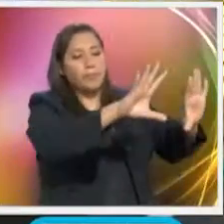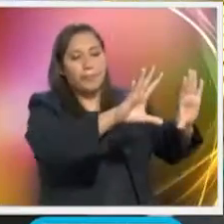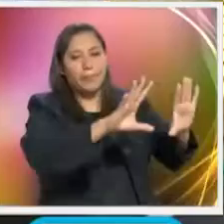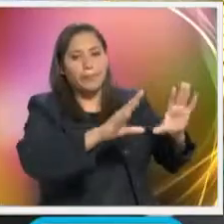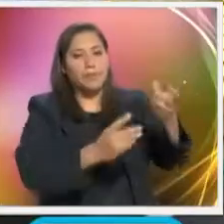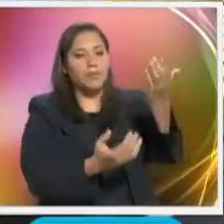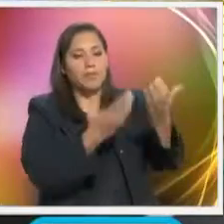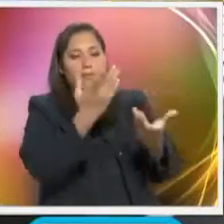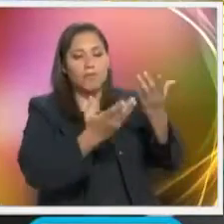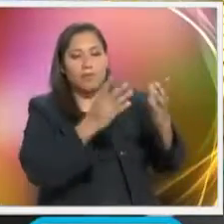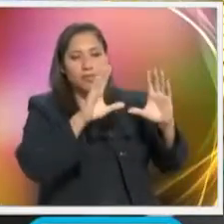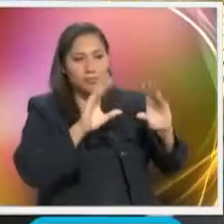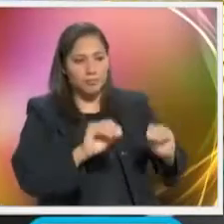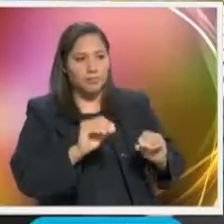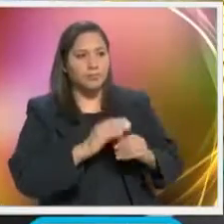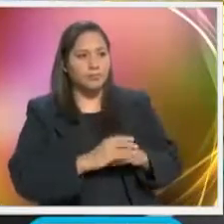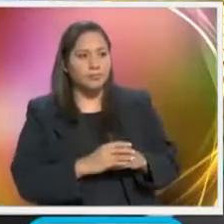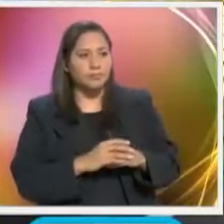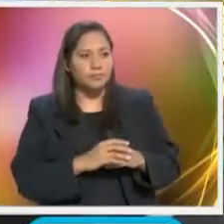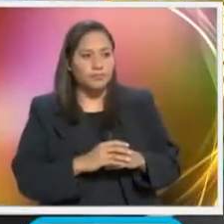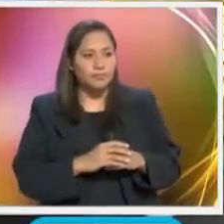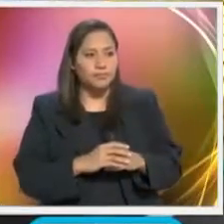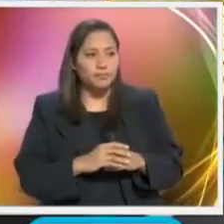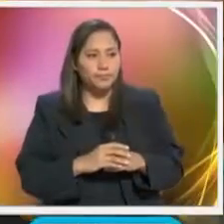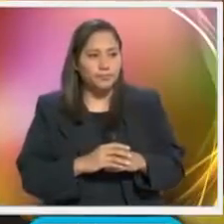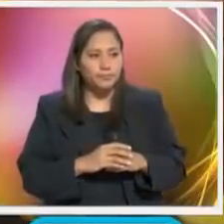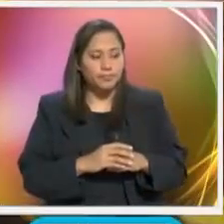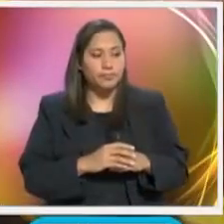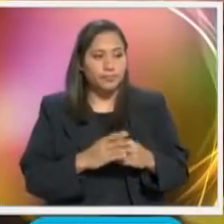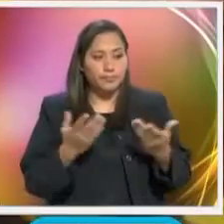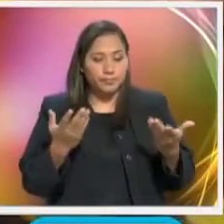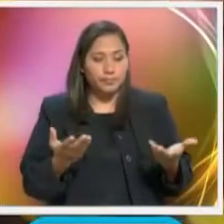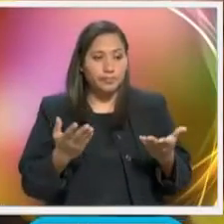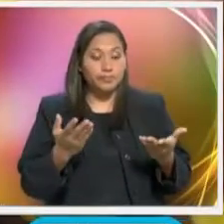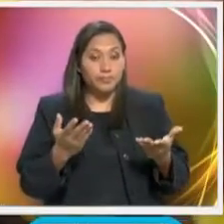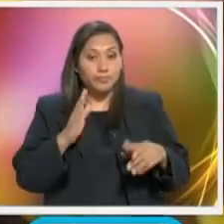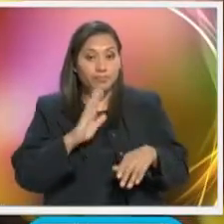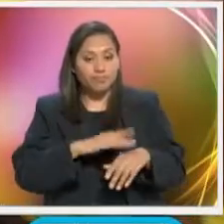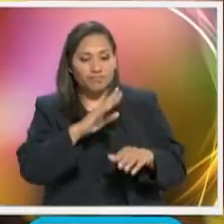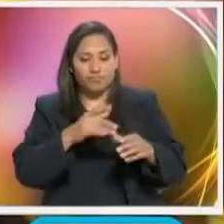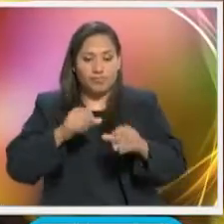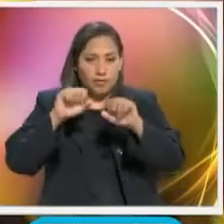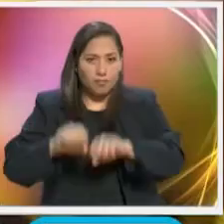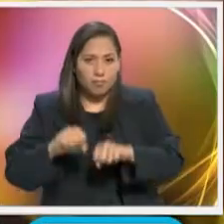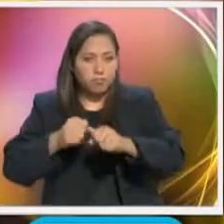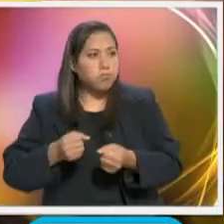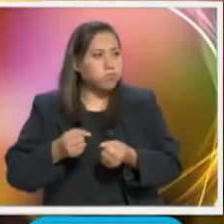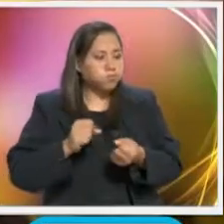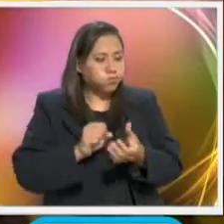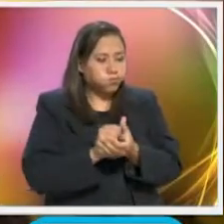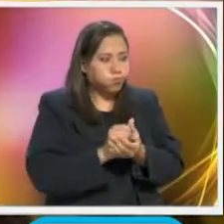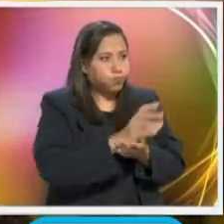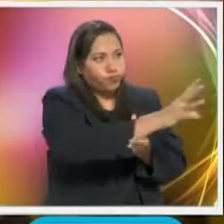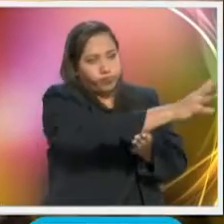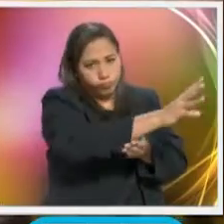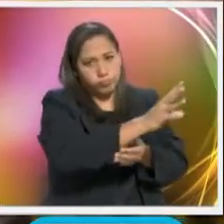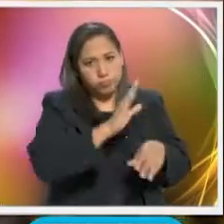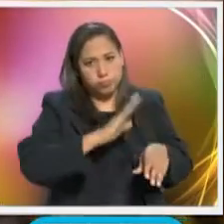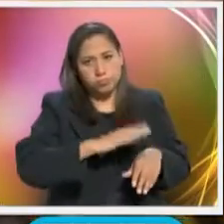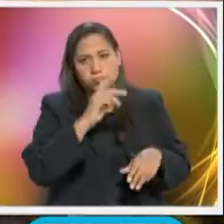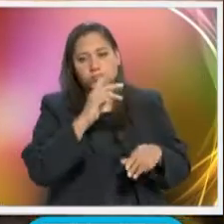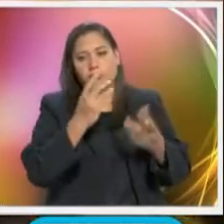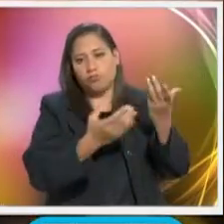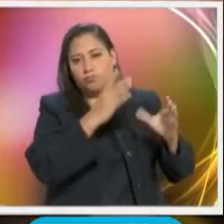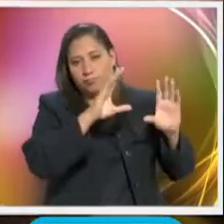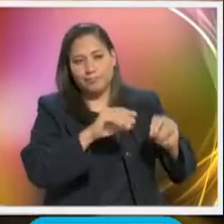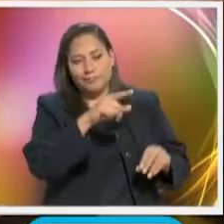oxígeno no puede sobrevivir. combuste. Entonces, exactamente, entonces bien. entre más presión, ahí estamos viendo, bueno, ahora sí las imágenes de